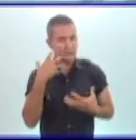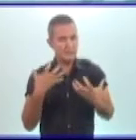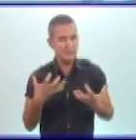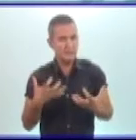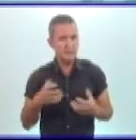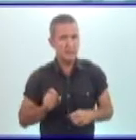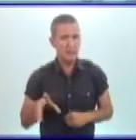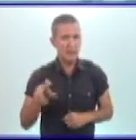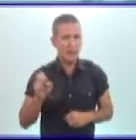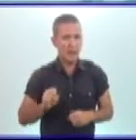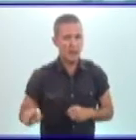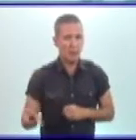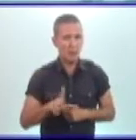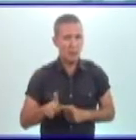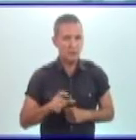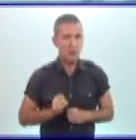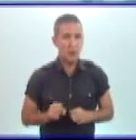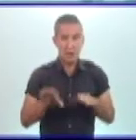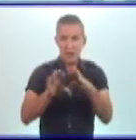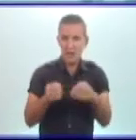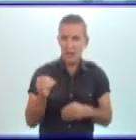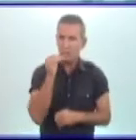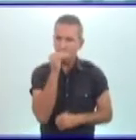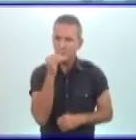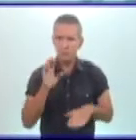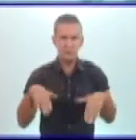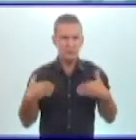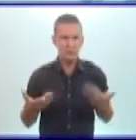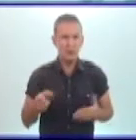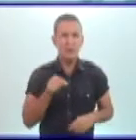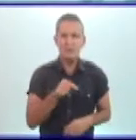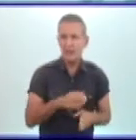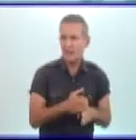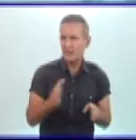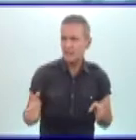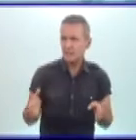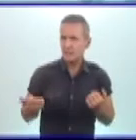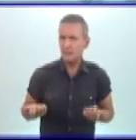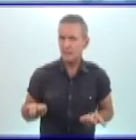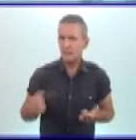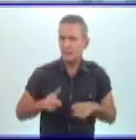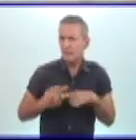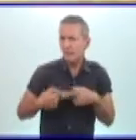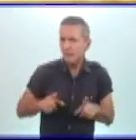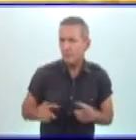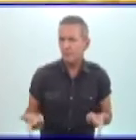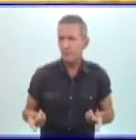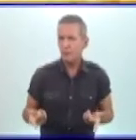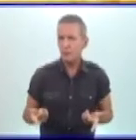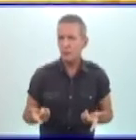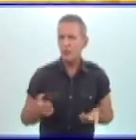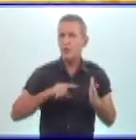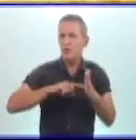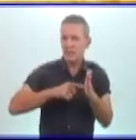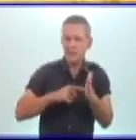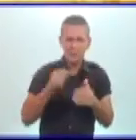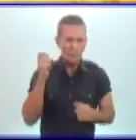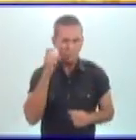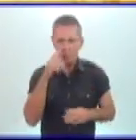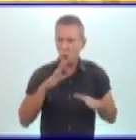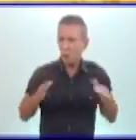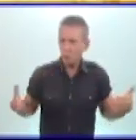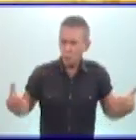va gestando como es el mundo moderno para esta época. Pero ¿cuál será el punto culminante de